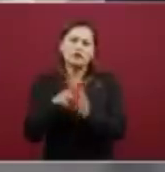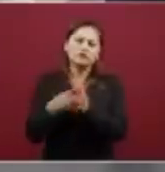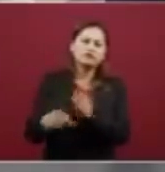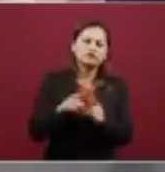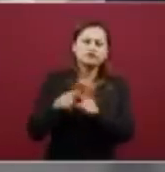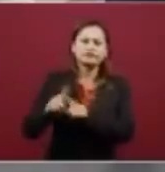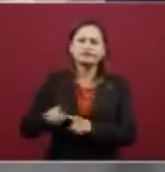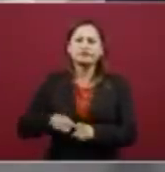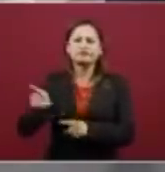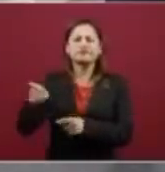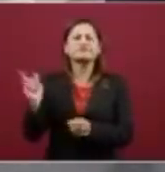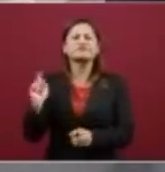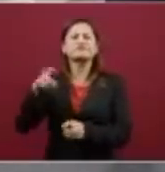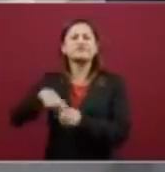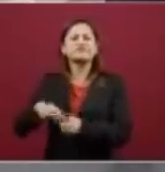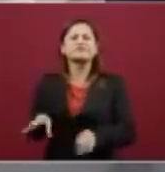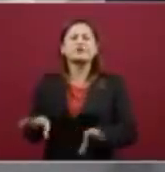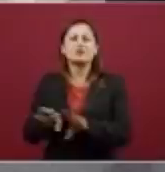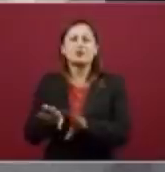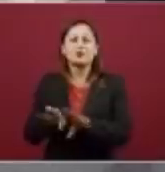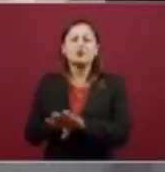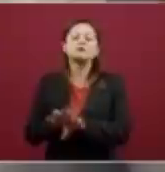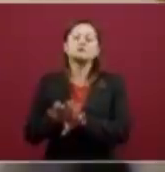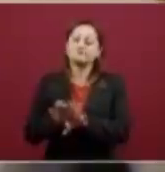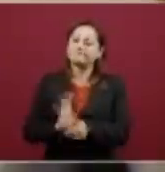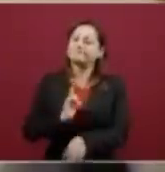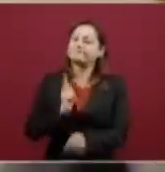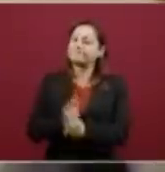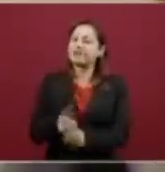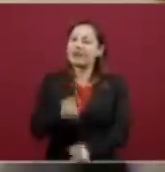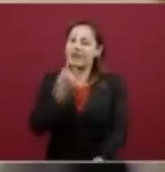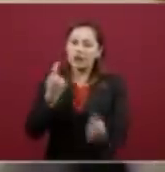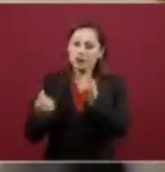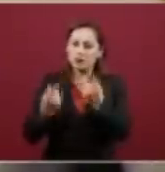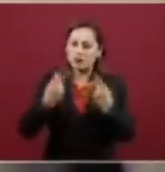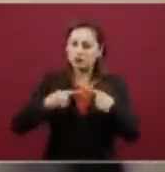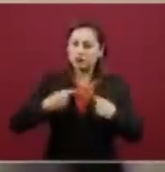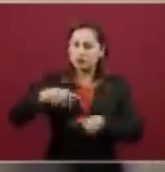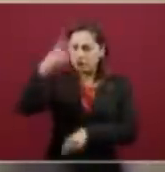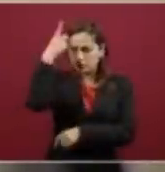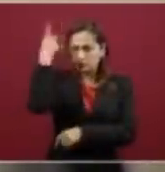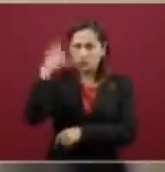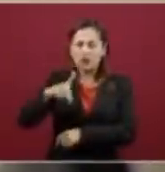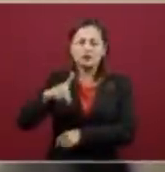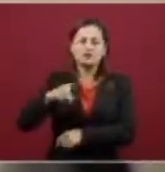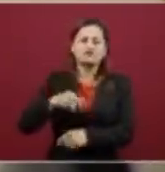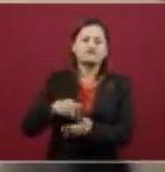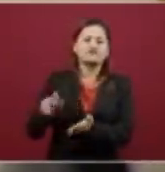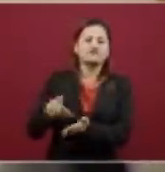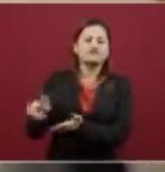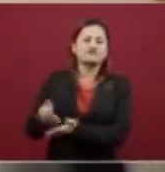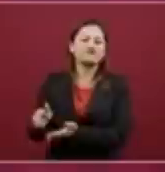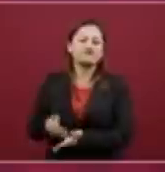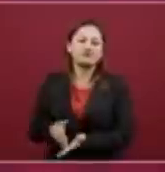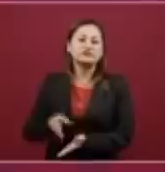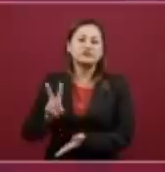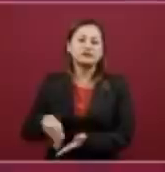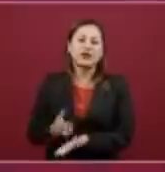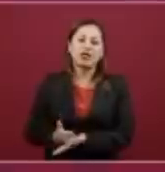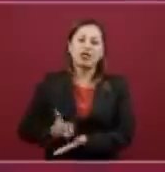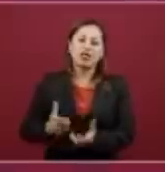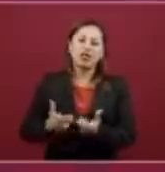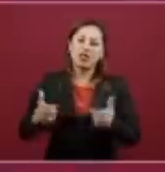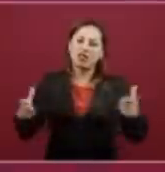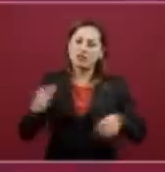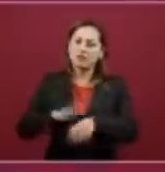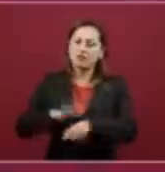ahora despidos masivos en algunos medios de comunicación y esa situación se está agravando día tras día. Gracias. En realidad no